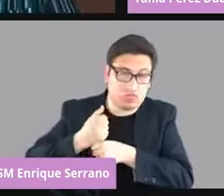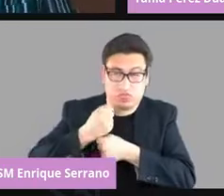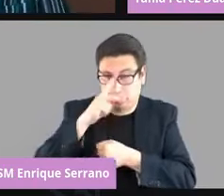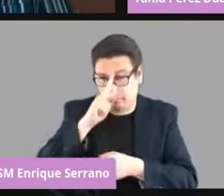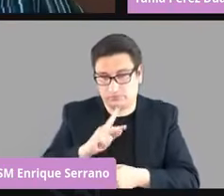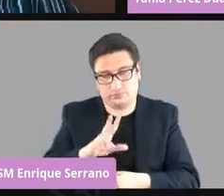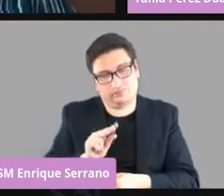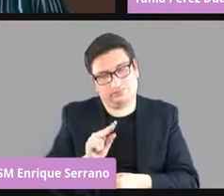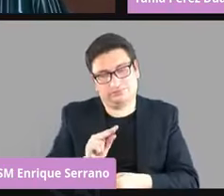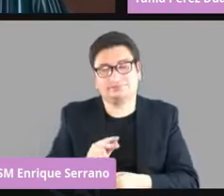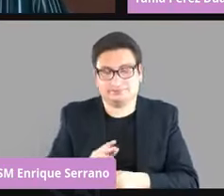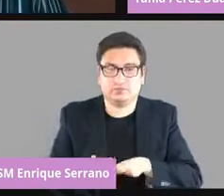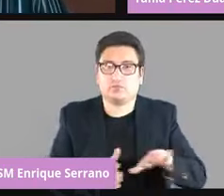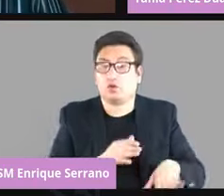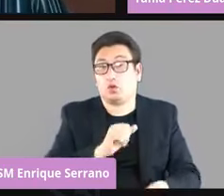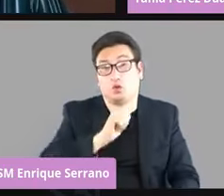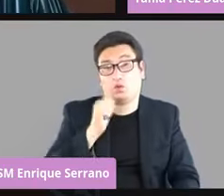otra pregunta.